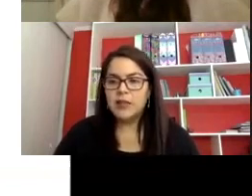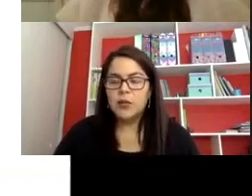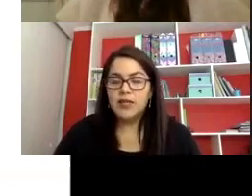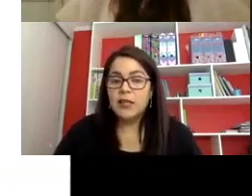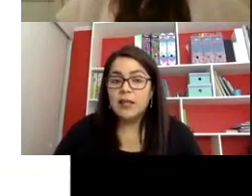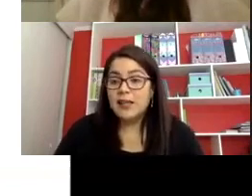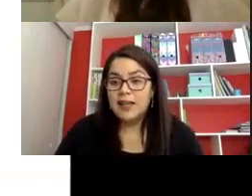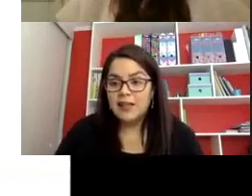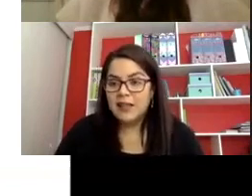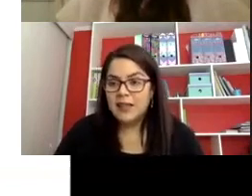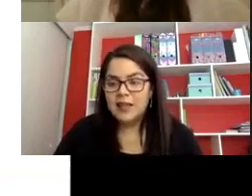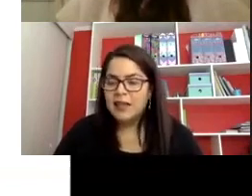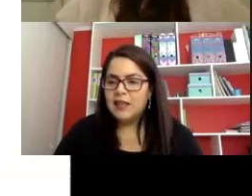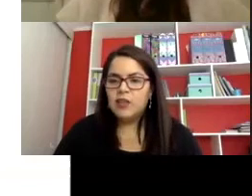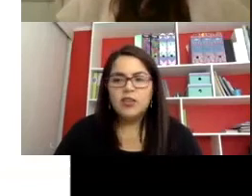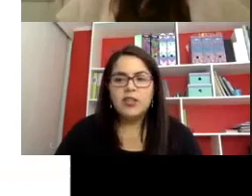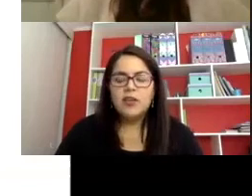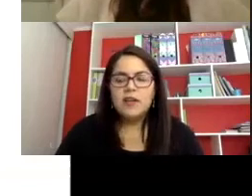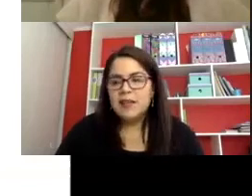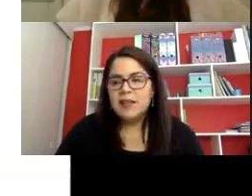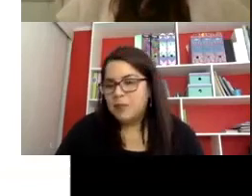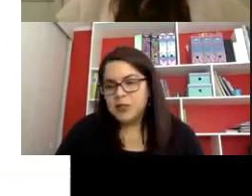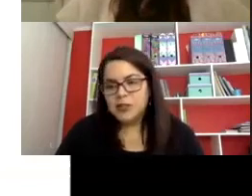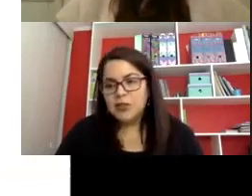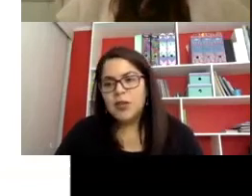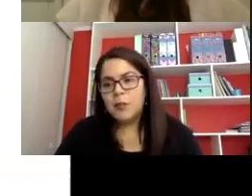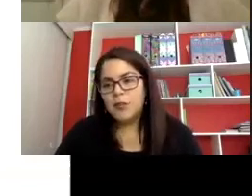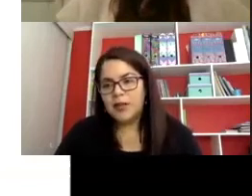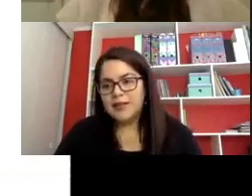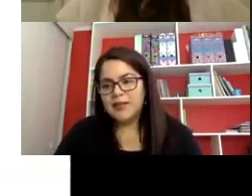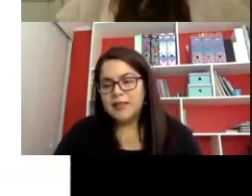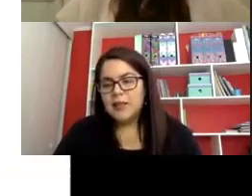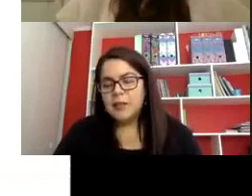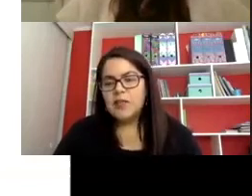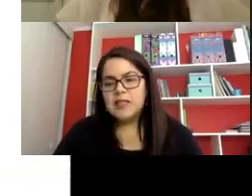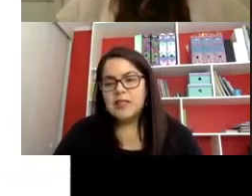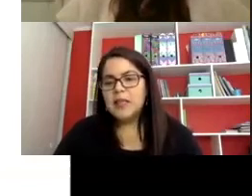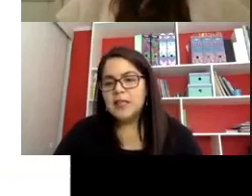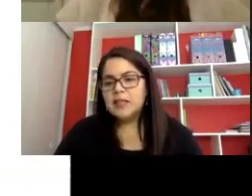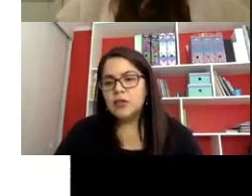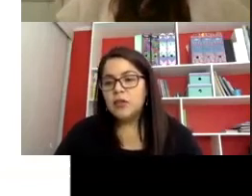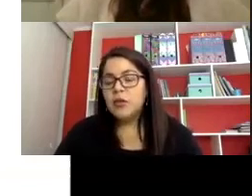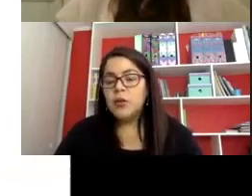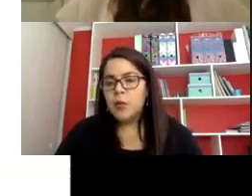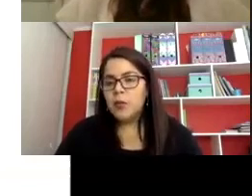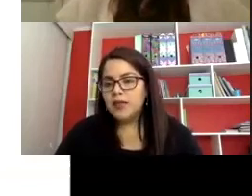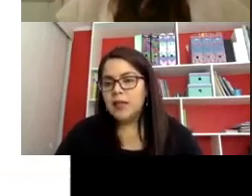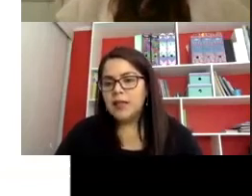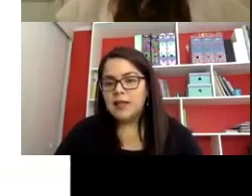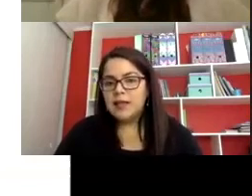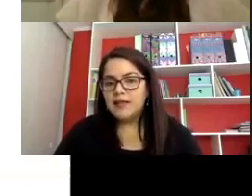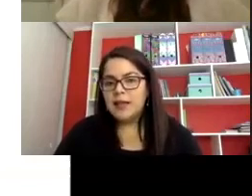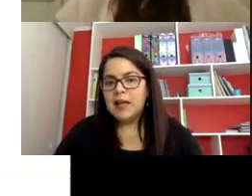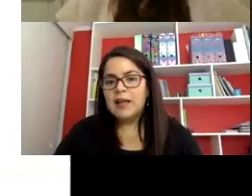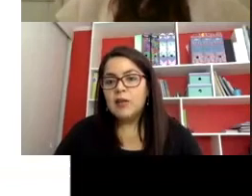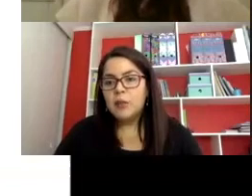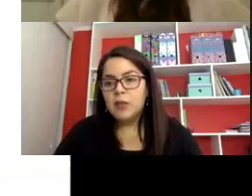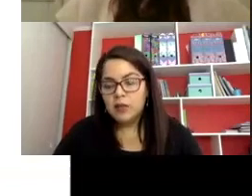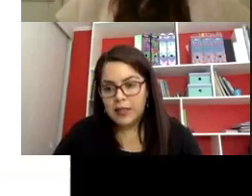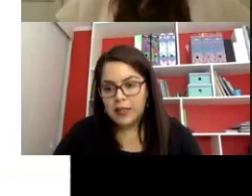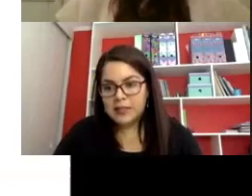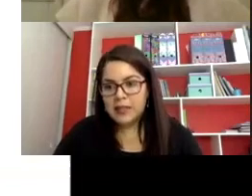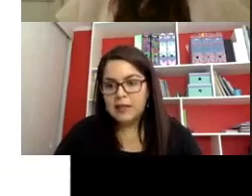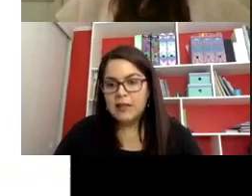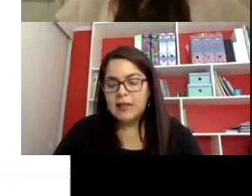si el estudiante adquiere la habilidad, el contenido va a venir por sí solo después. Pero básicamente eso, yo es una propuesta que de verdad la